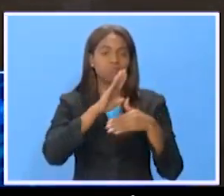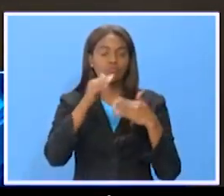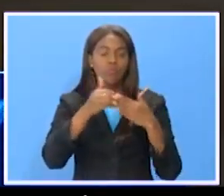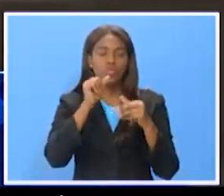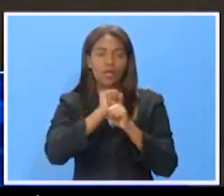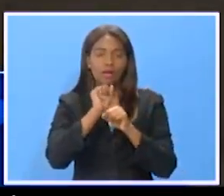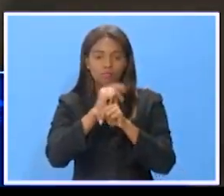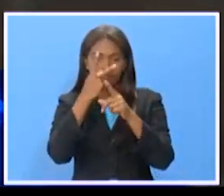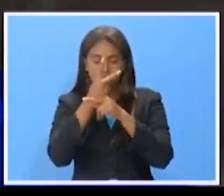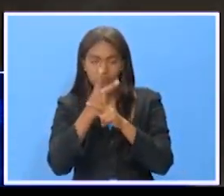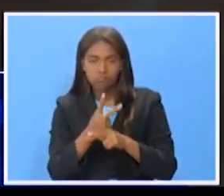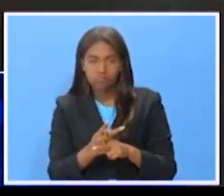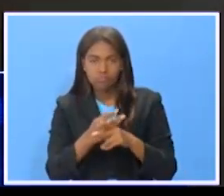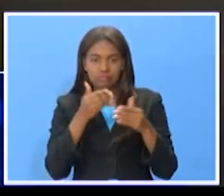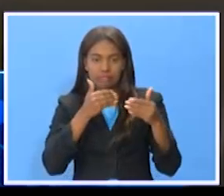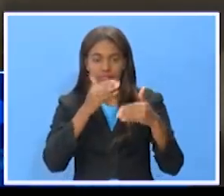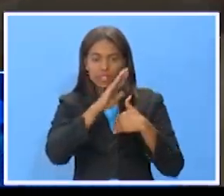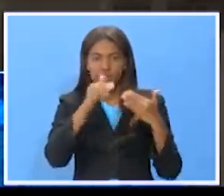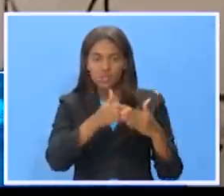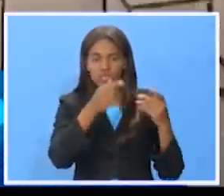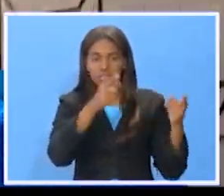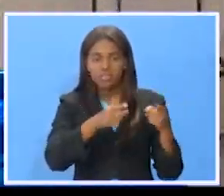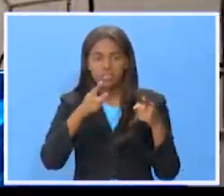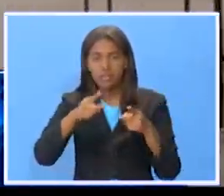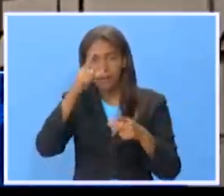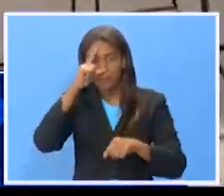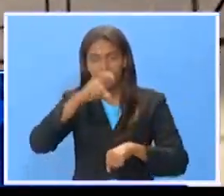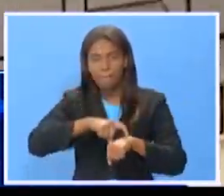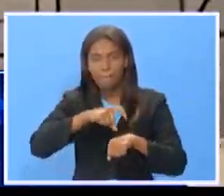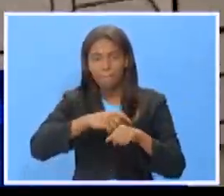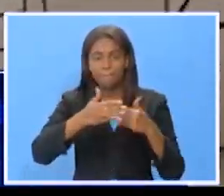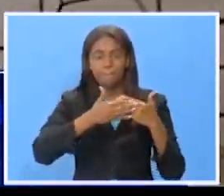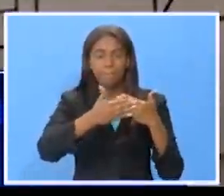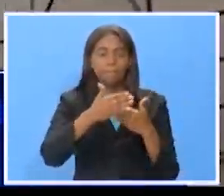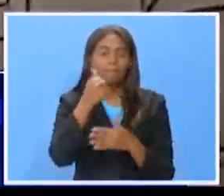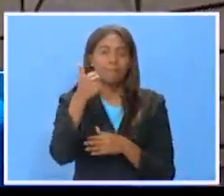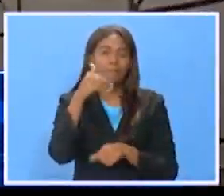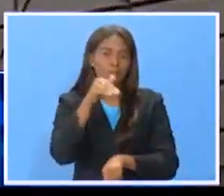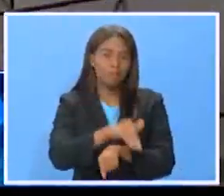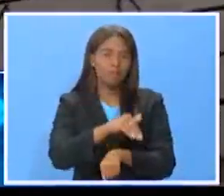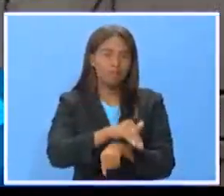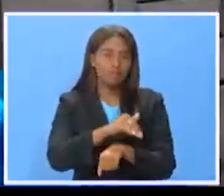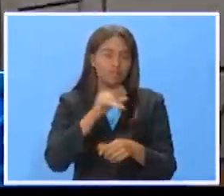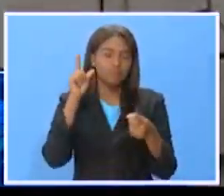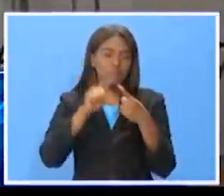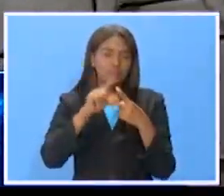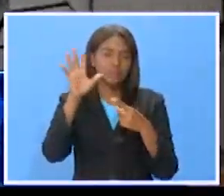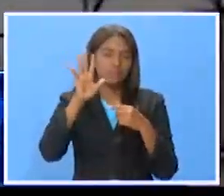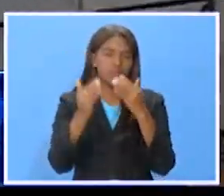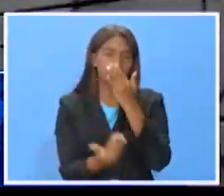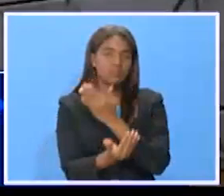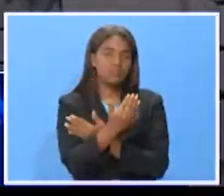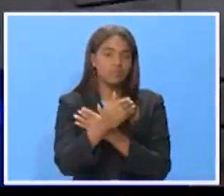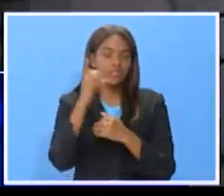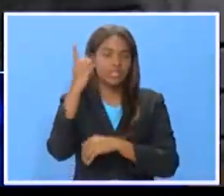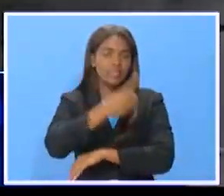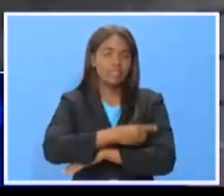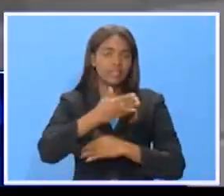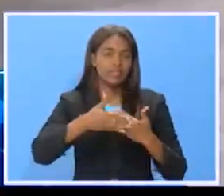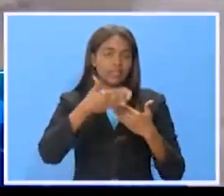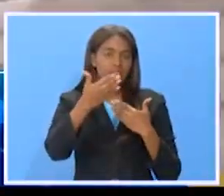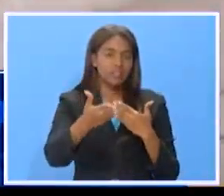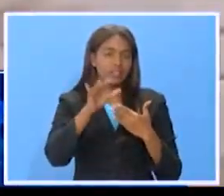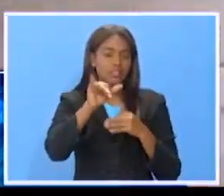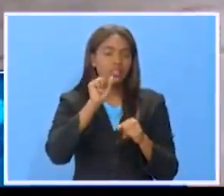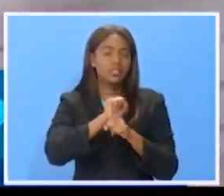de mantenimiento en casi todos los casos, en horarios a partir de las 10 de la noche hasta las 5 de la mañana del día siguiente.